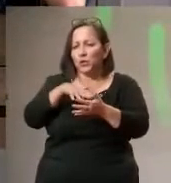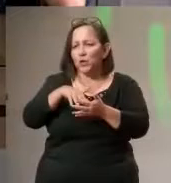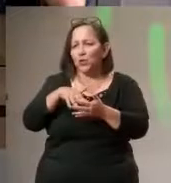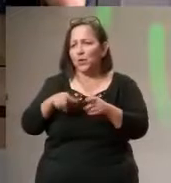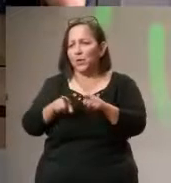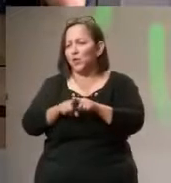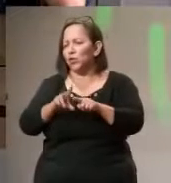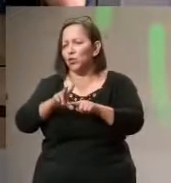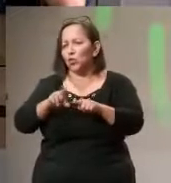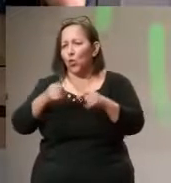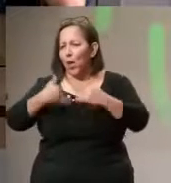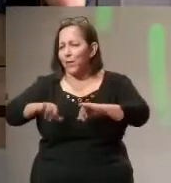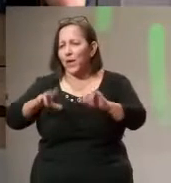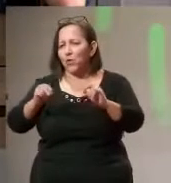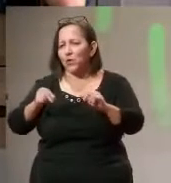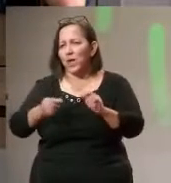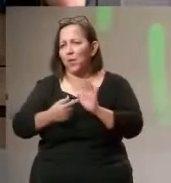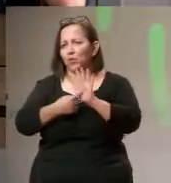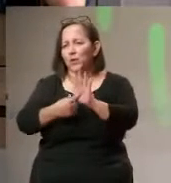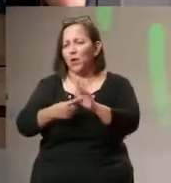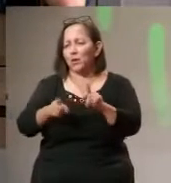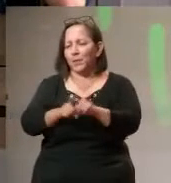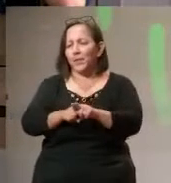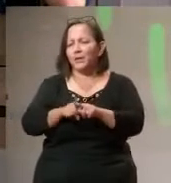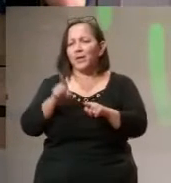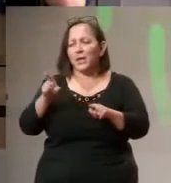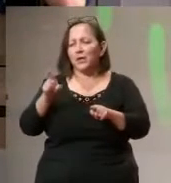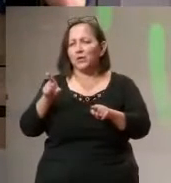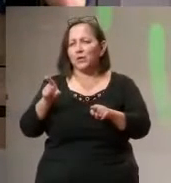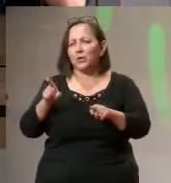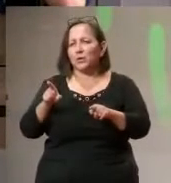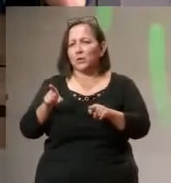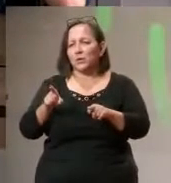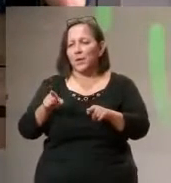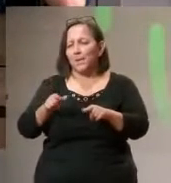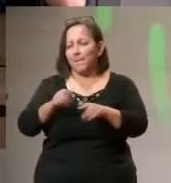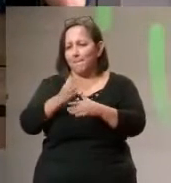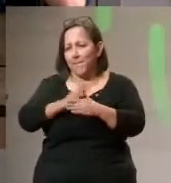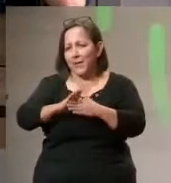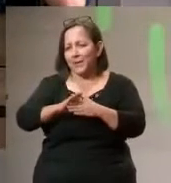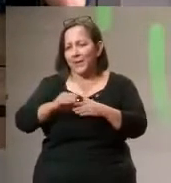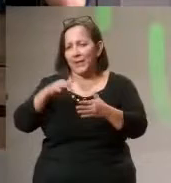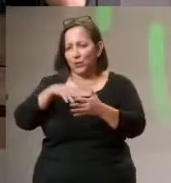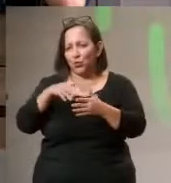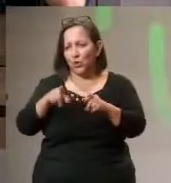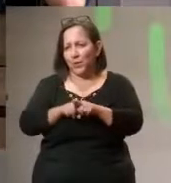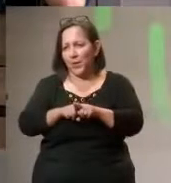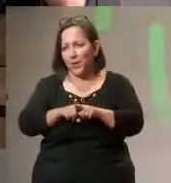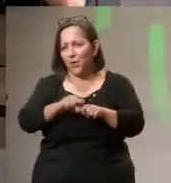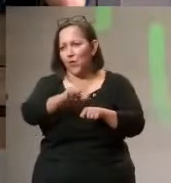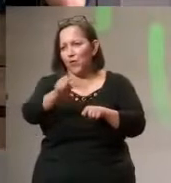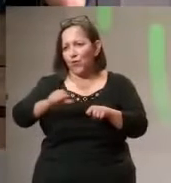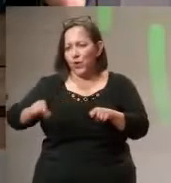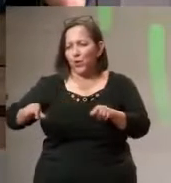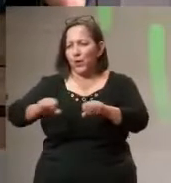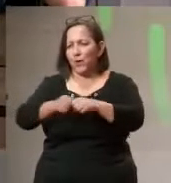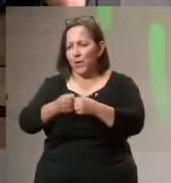altitudinal de esos cuerpos de agua, que digamos que es del área de estudio. Estamos hablando del río Quebrada